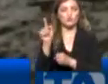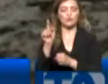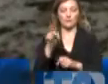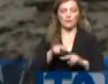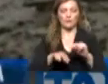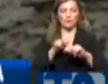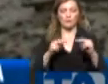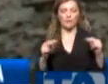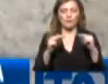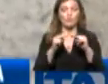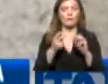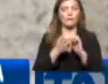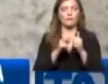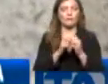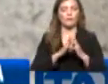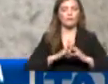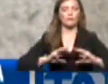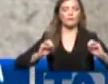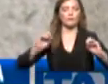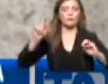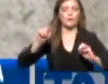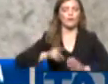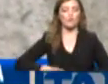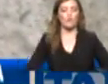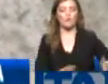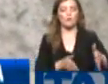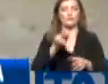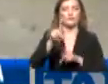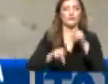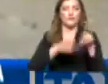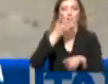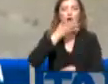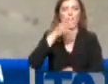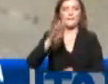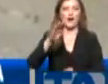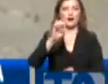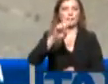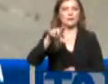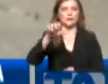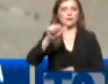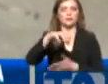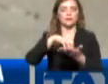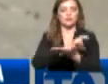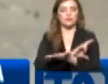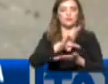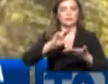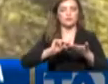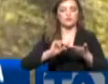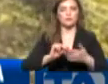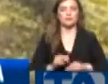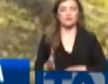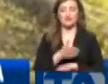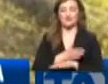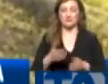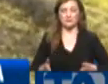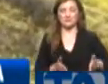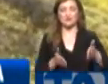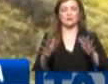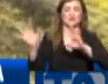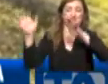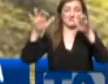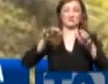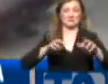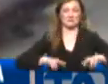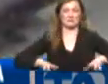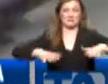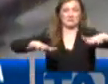Bailey para resolver el problema de la vía Papayac-Tabaeza en la provincia de Napo, La carretera se cerró debido a la creciente del